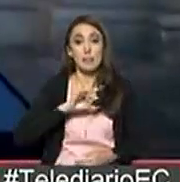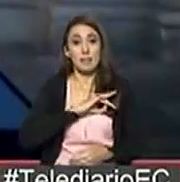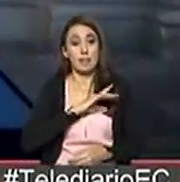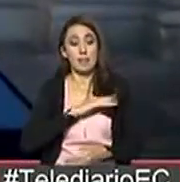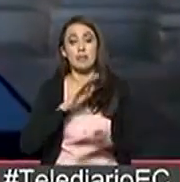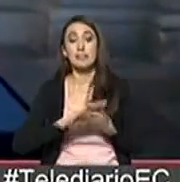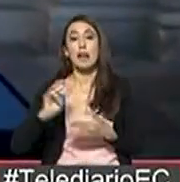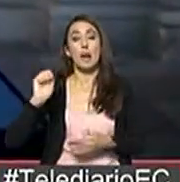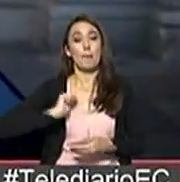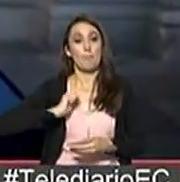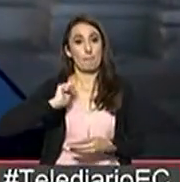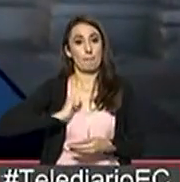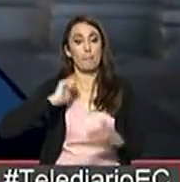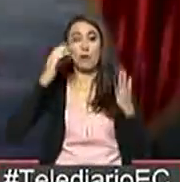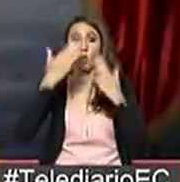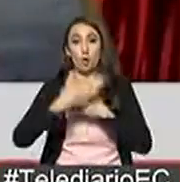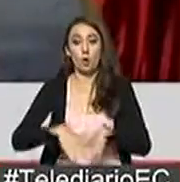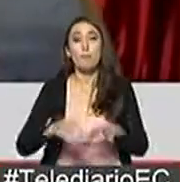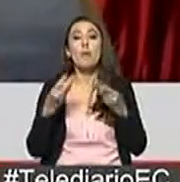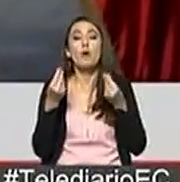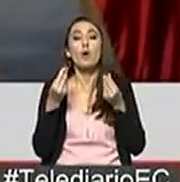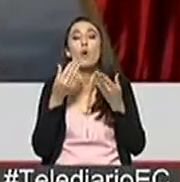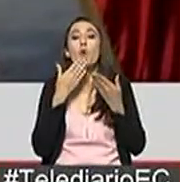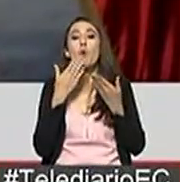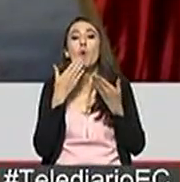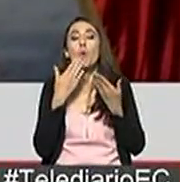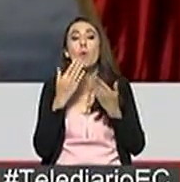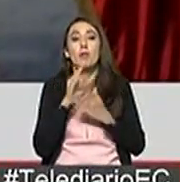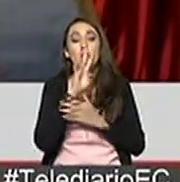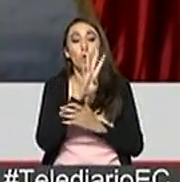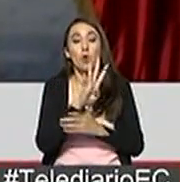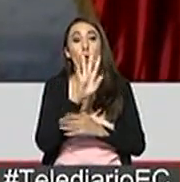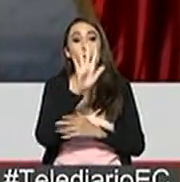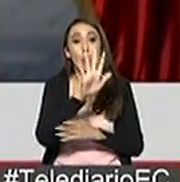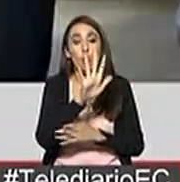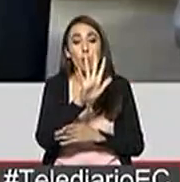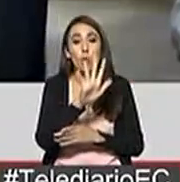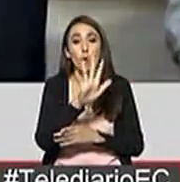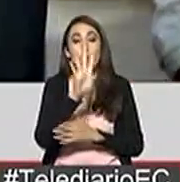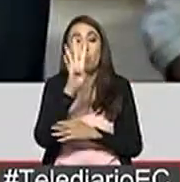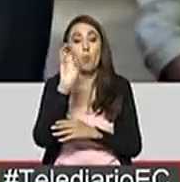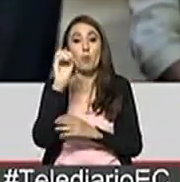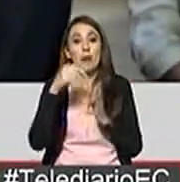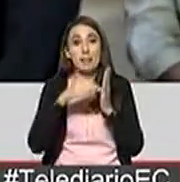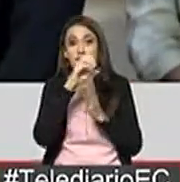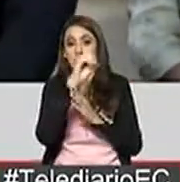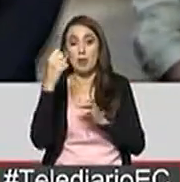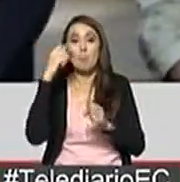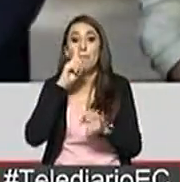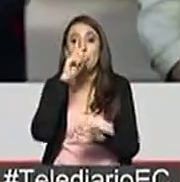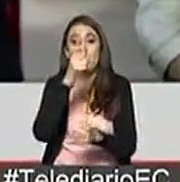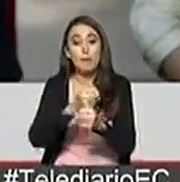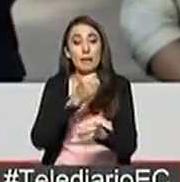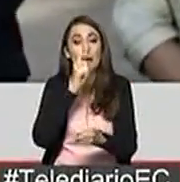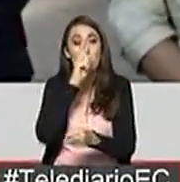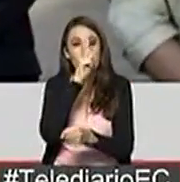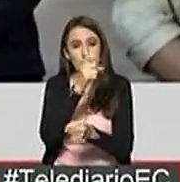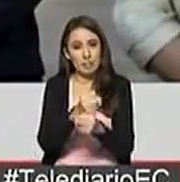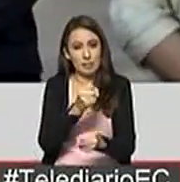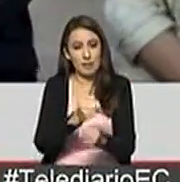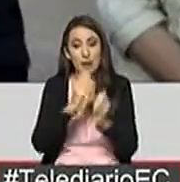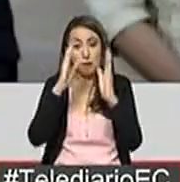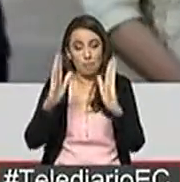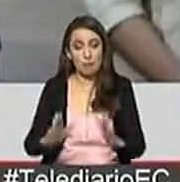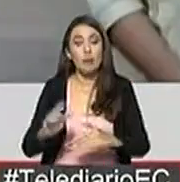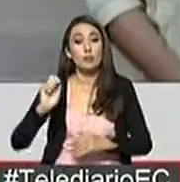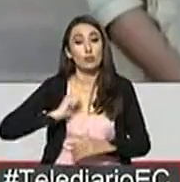el sueldo mínimo de ese país. Se trata de un subsidio estatal que beneficiará a 540 mil trabajadores chilenos en situación de vulnerabilidad, cuyos